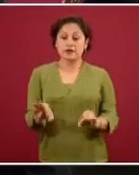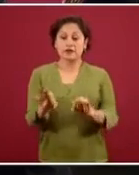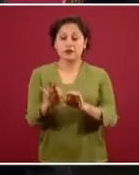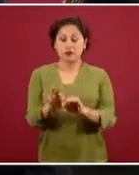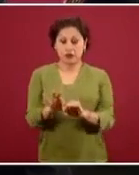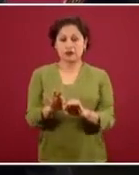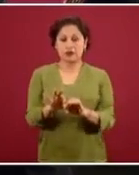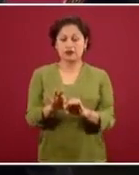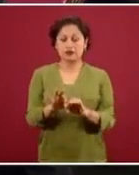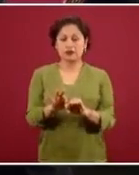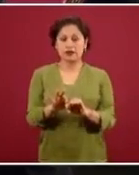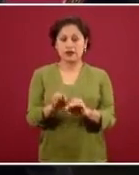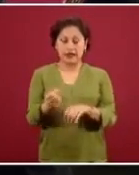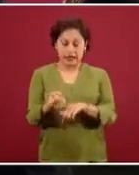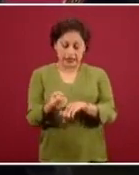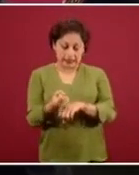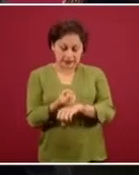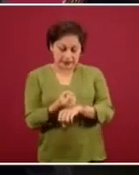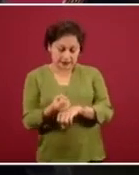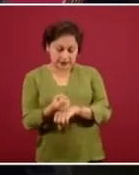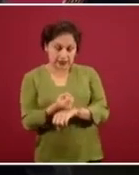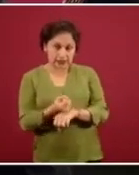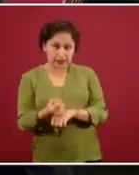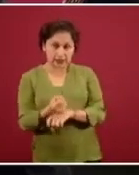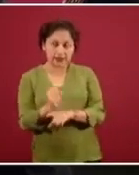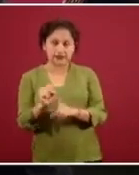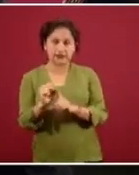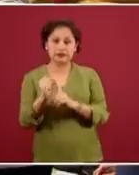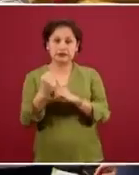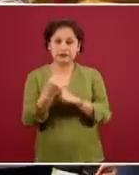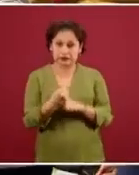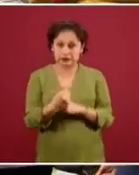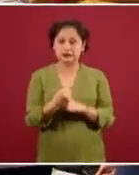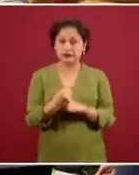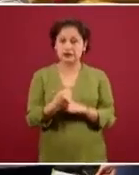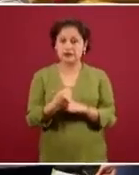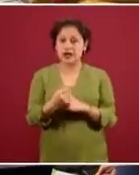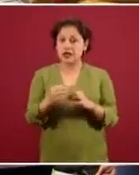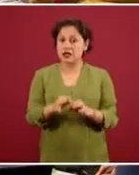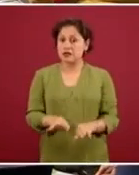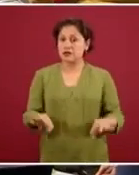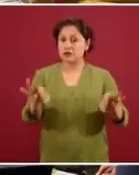sangre y la sangre. La siguiente, por favor, que abrimos el siguiente punto.